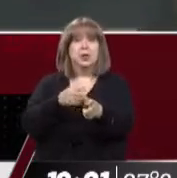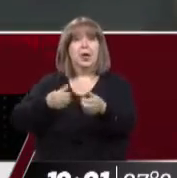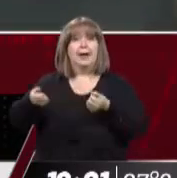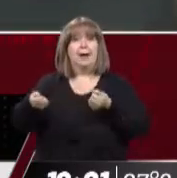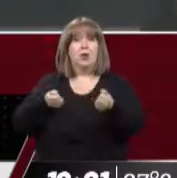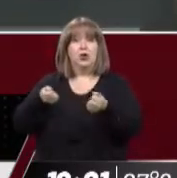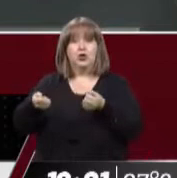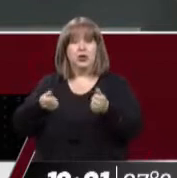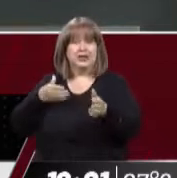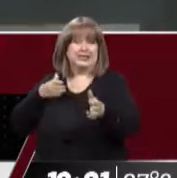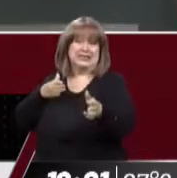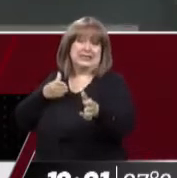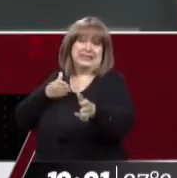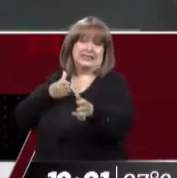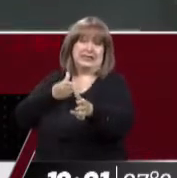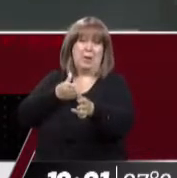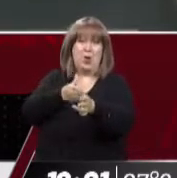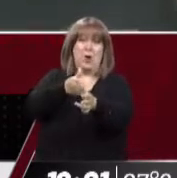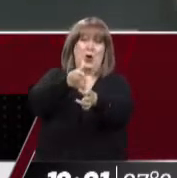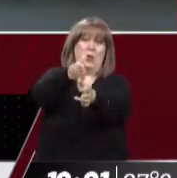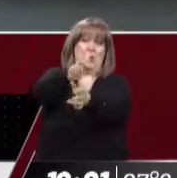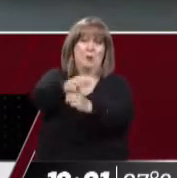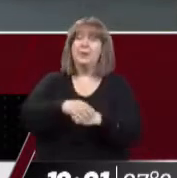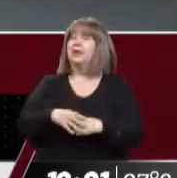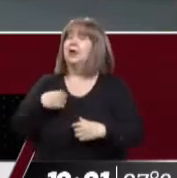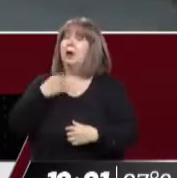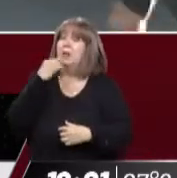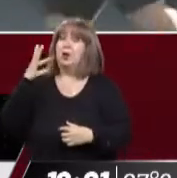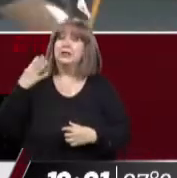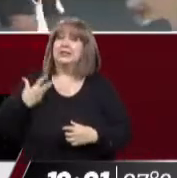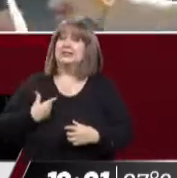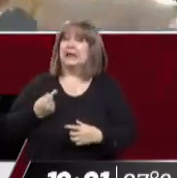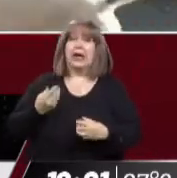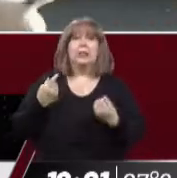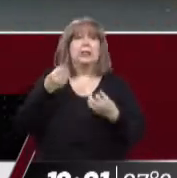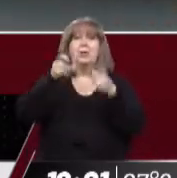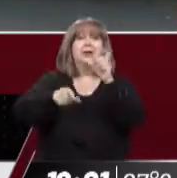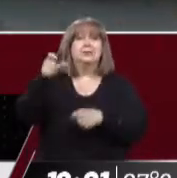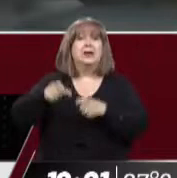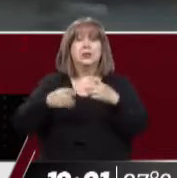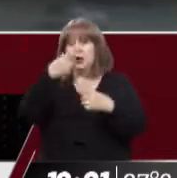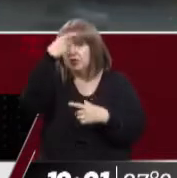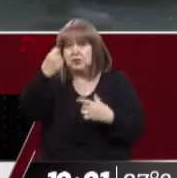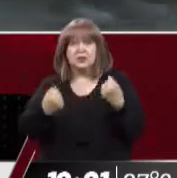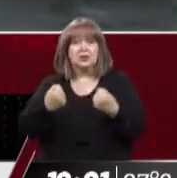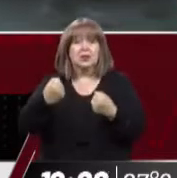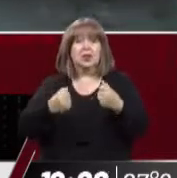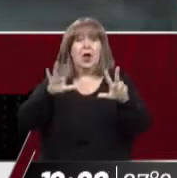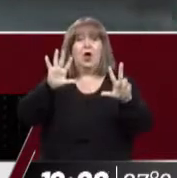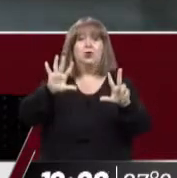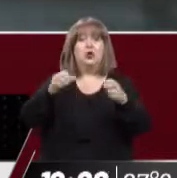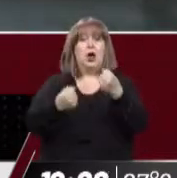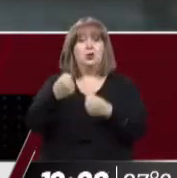Estoy viendo a ver quién venía manejando y podemos tomar este testimonio. Las personas que venían en esos automóviles... Exactamente, les una sola mano. Sí, Juli, ¿tenés noción si se